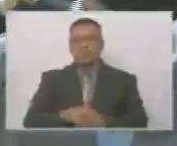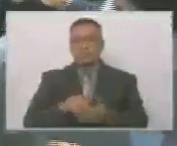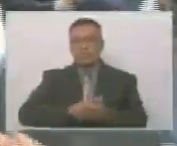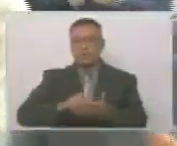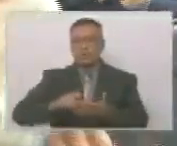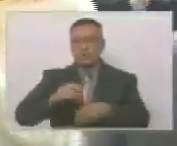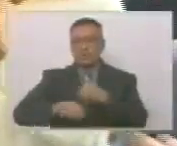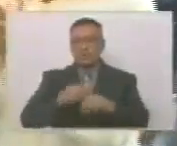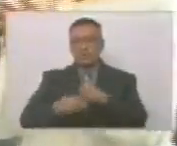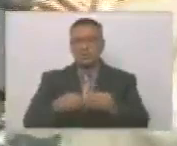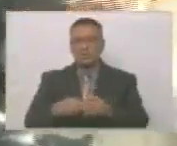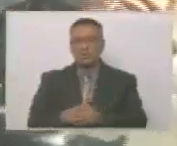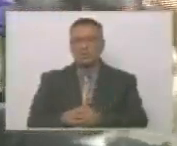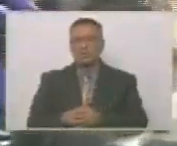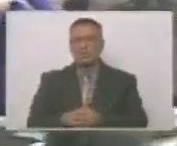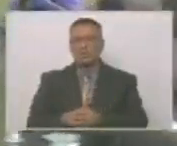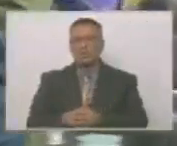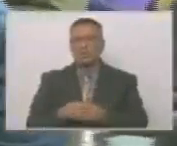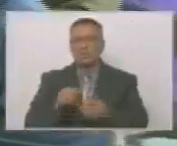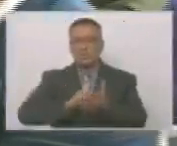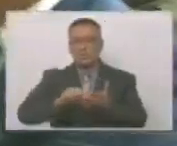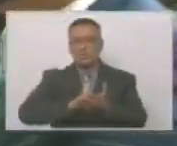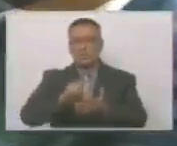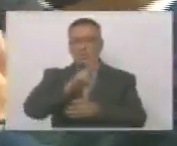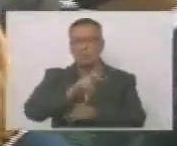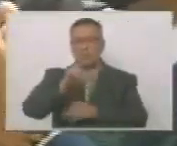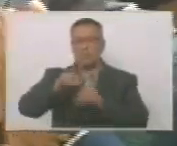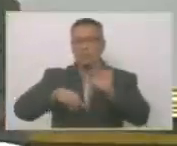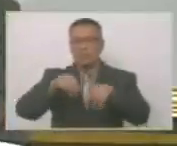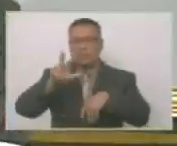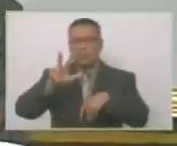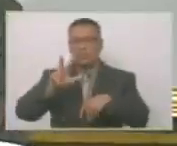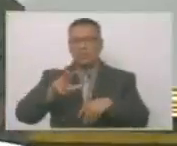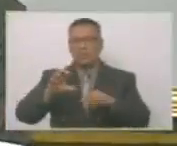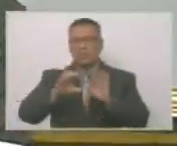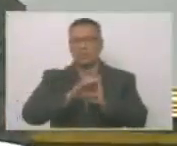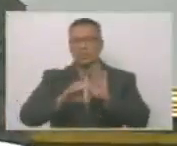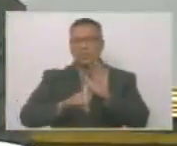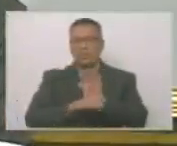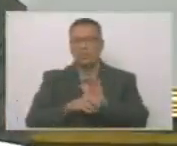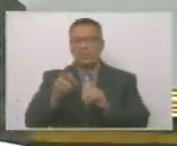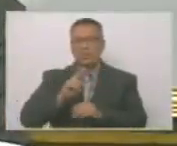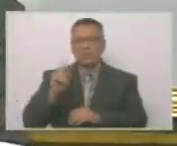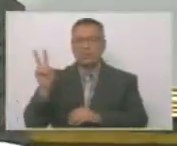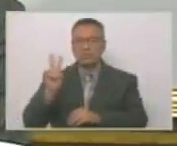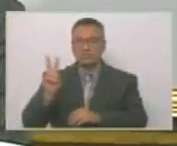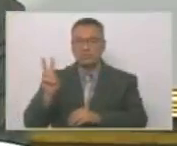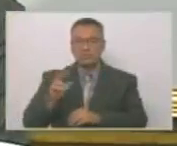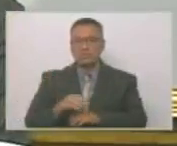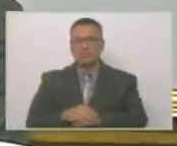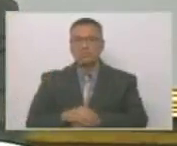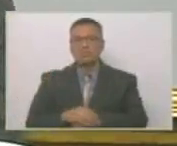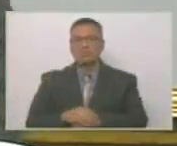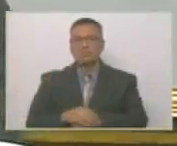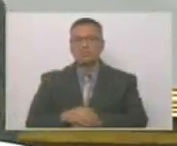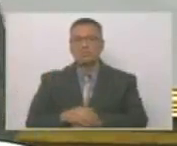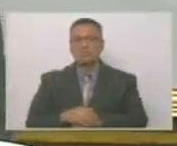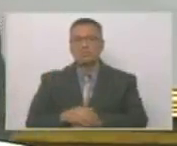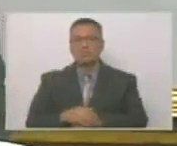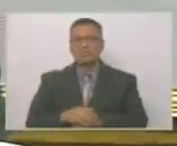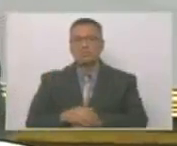lo que está establecido en el artículo 213 de la Constitución de la República Bolivariana